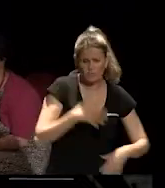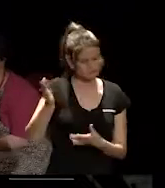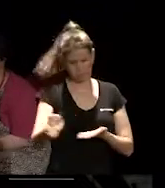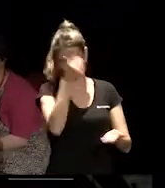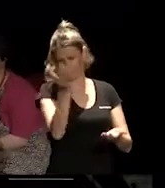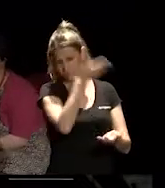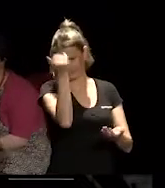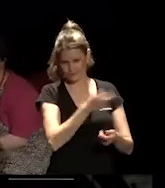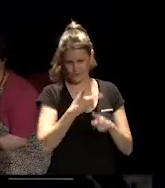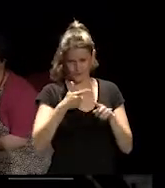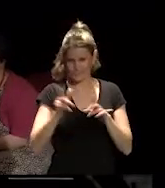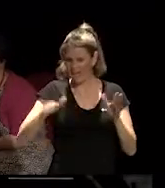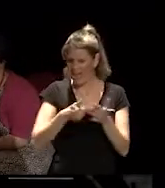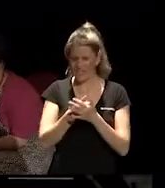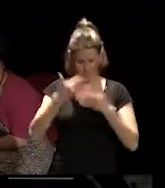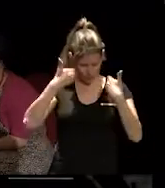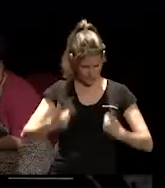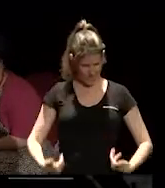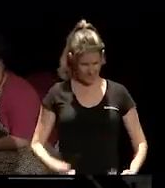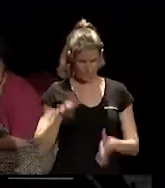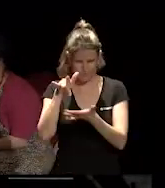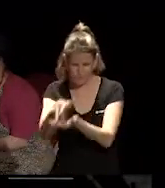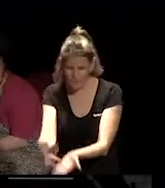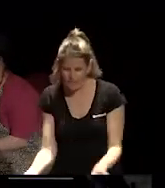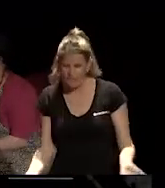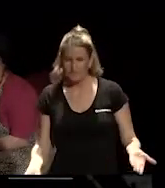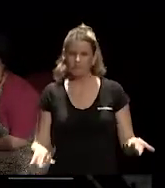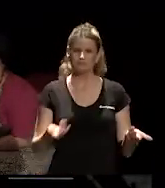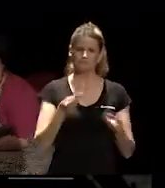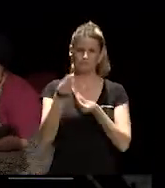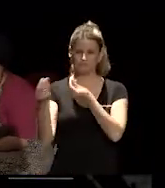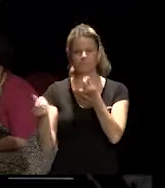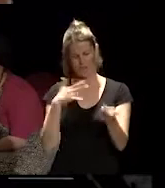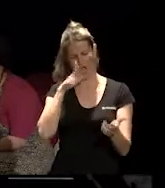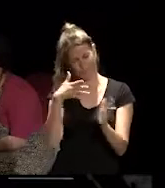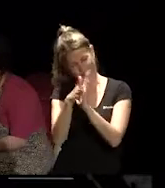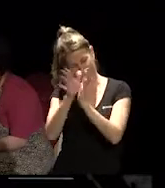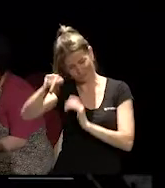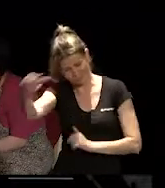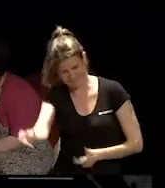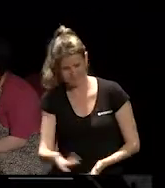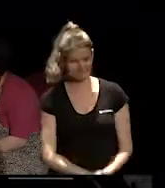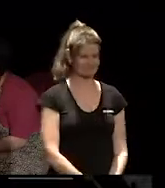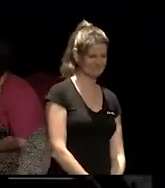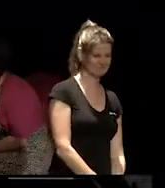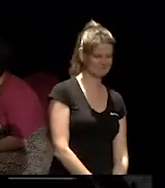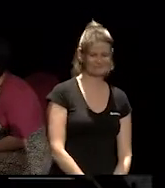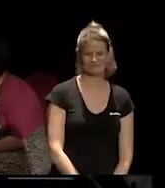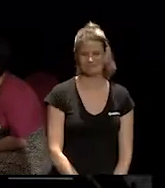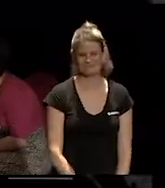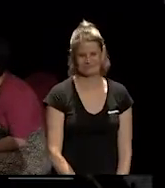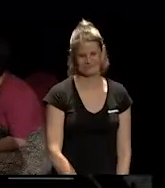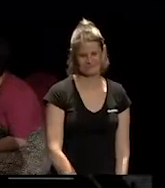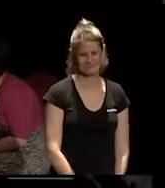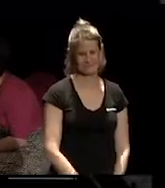vamos hacia nuestros cuerpos, hacia poder hacer... Os lo explico después. Vamos allá. ¿Cómo lo hacemos? Aquí